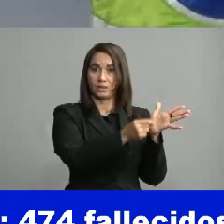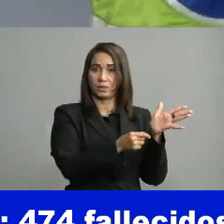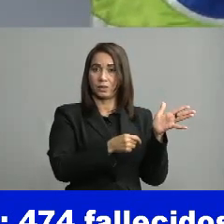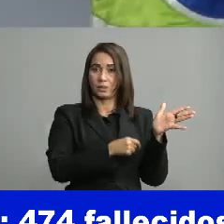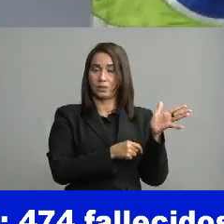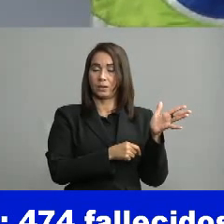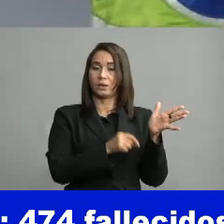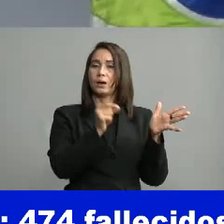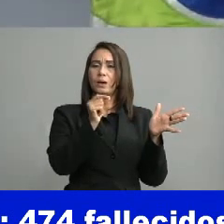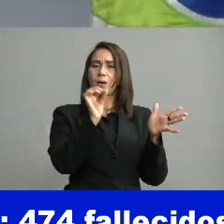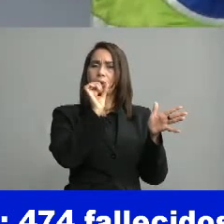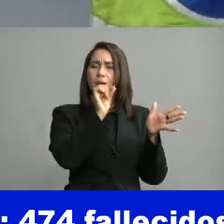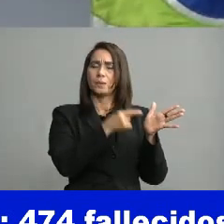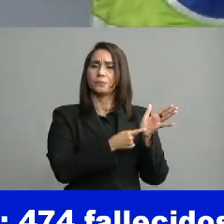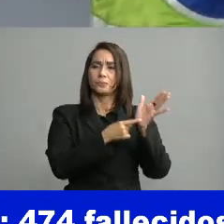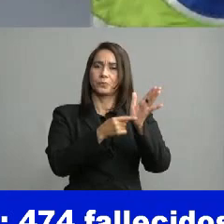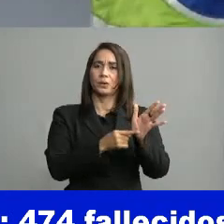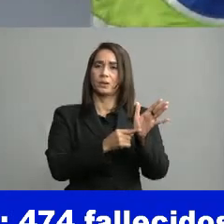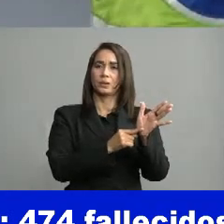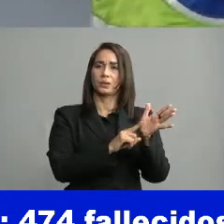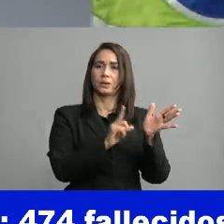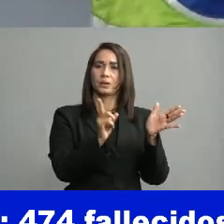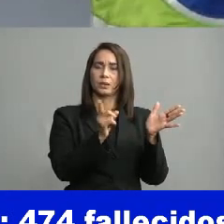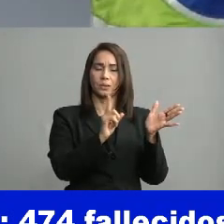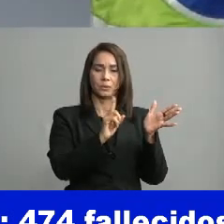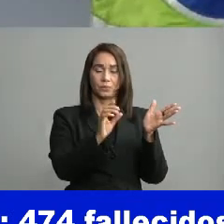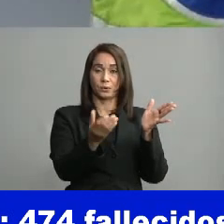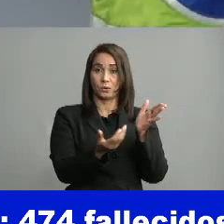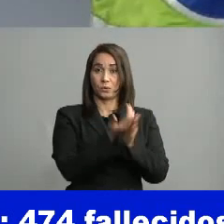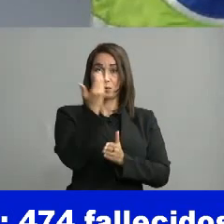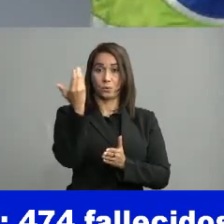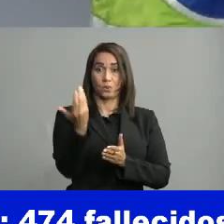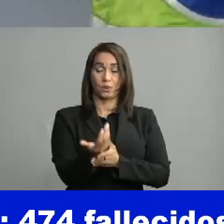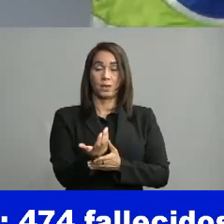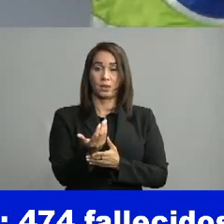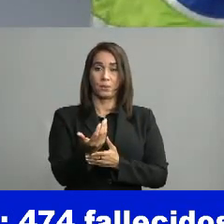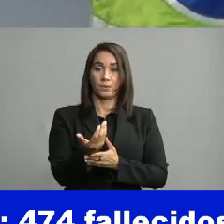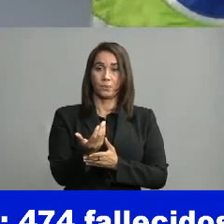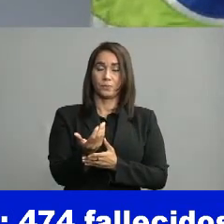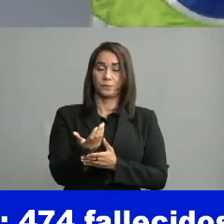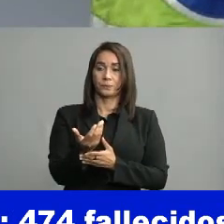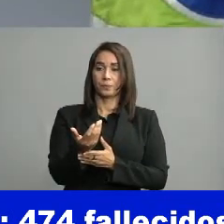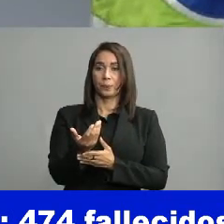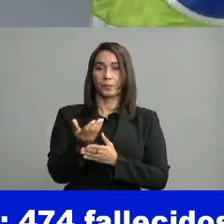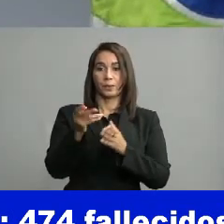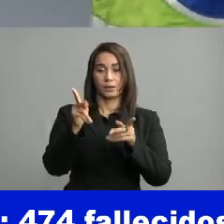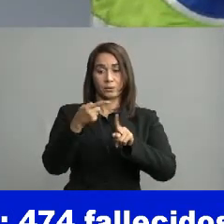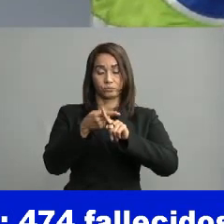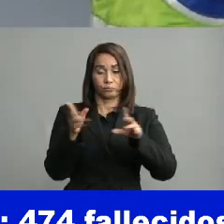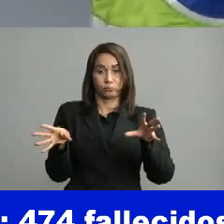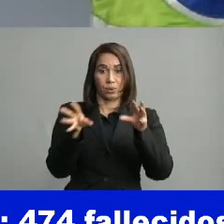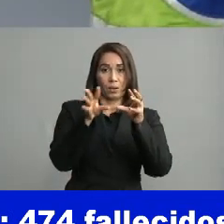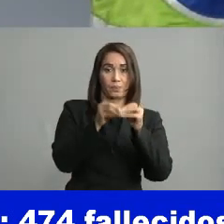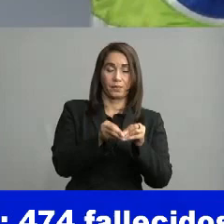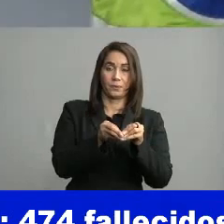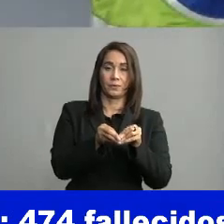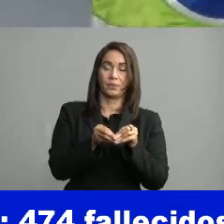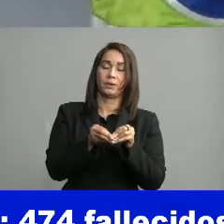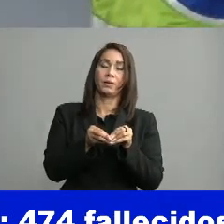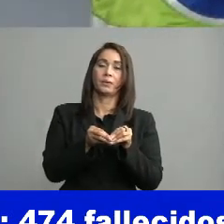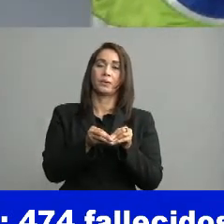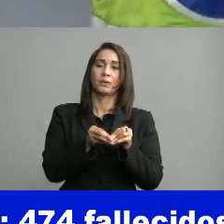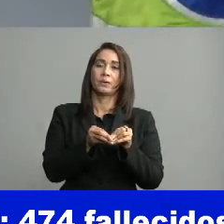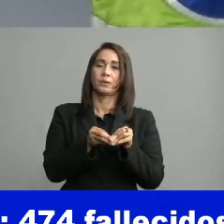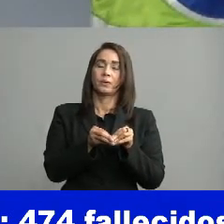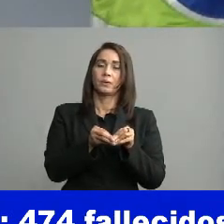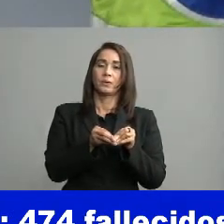la correlación entre los casos nuevos, los casos acumulados y los